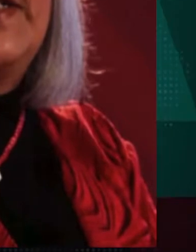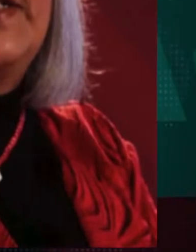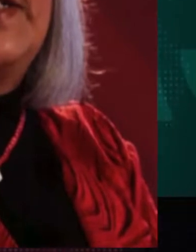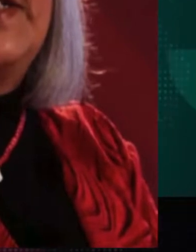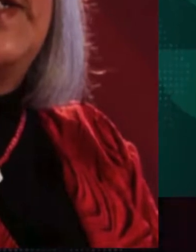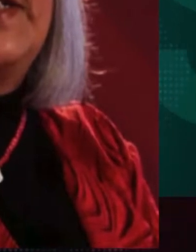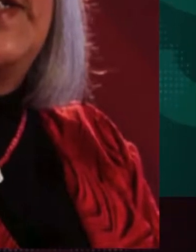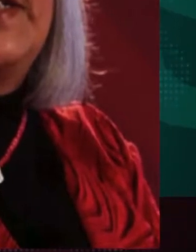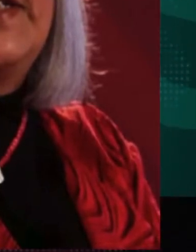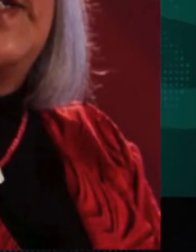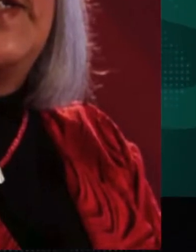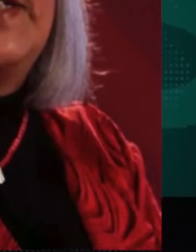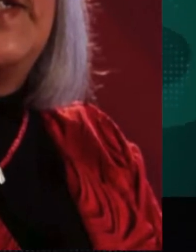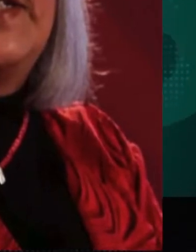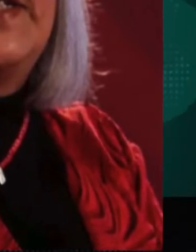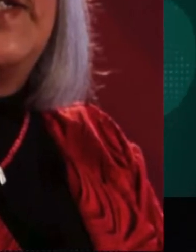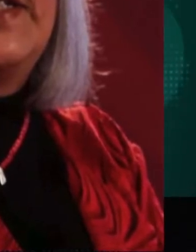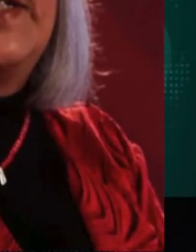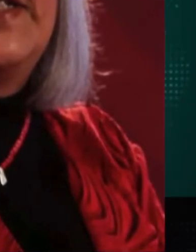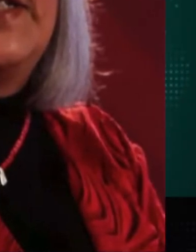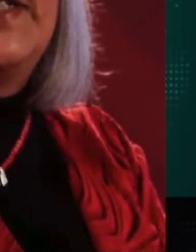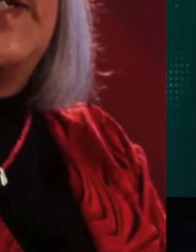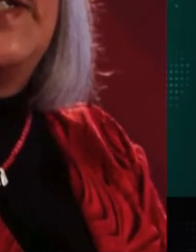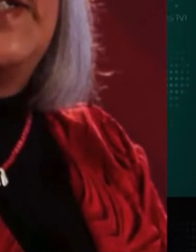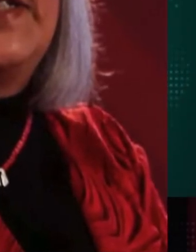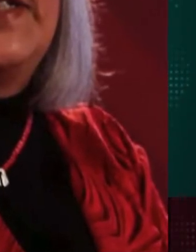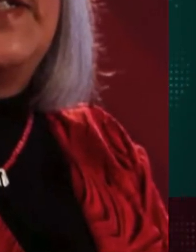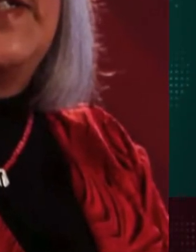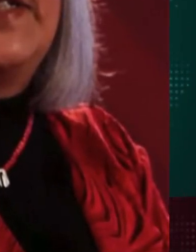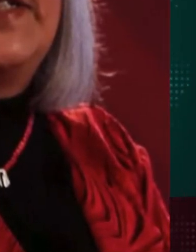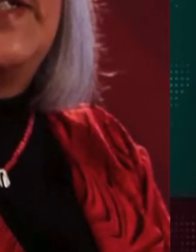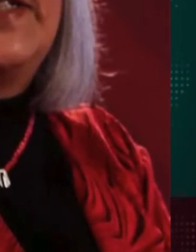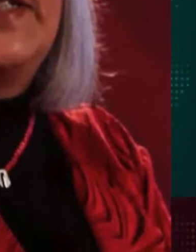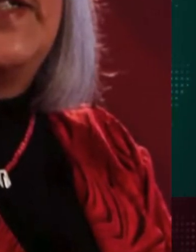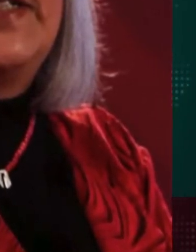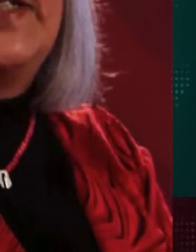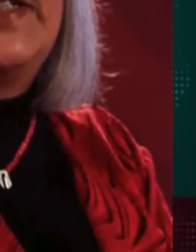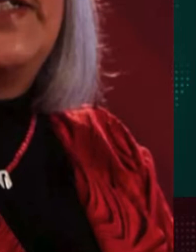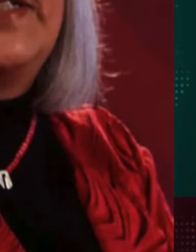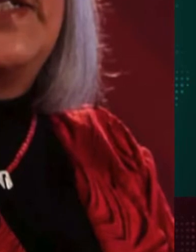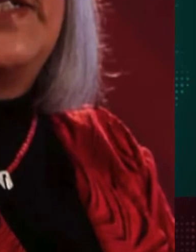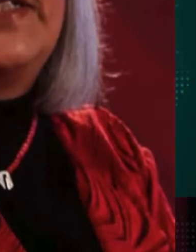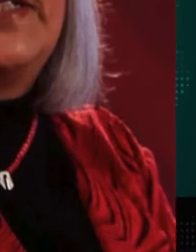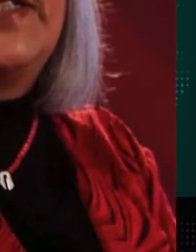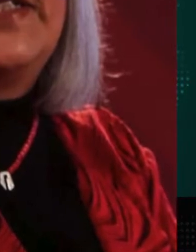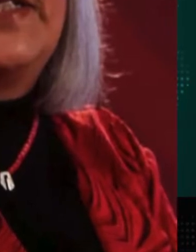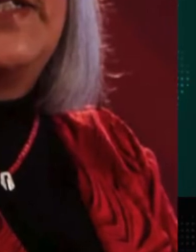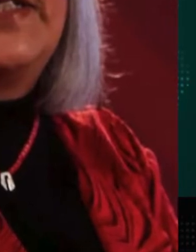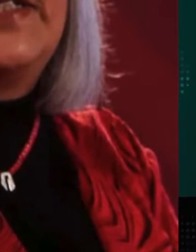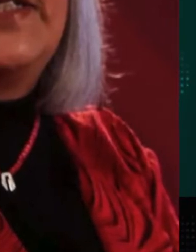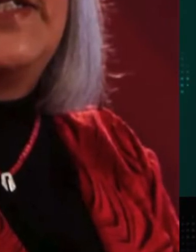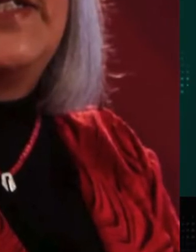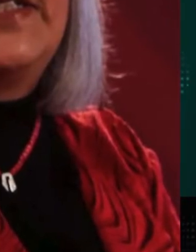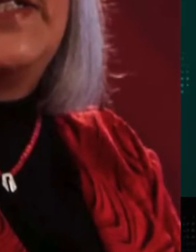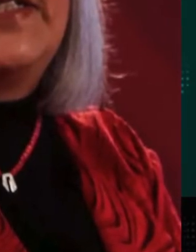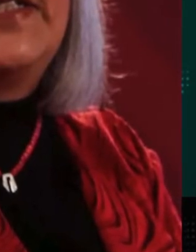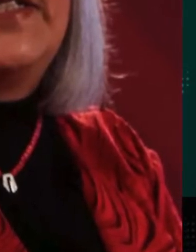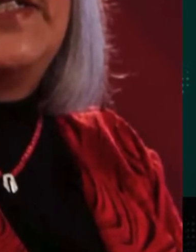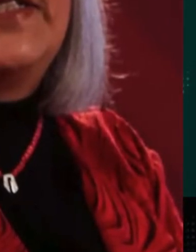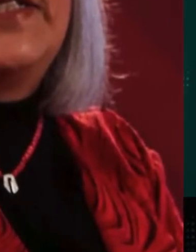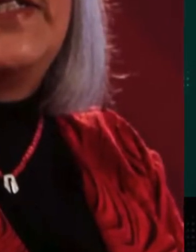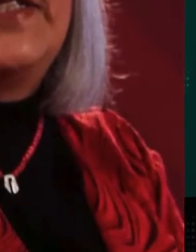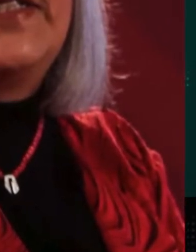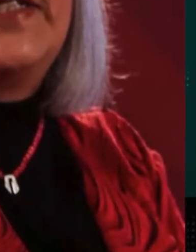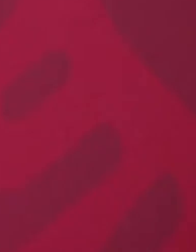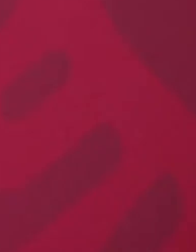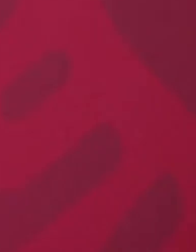integrará a su gabinete como nueva secretaria de Economía en sustitución de Graciela Márquez Colín, a quien propondrá para la Junta de